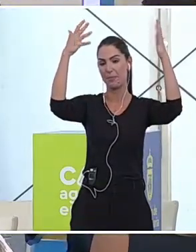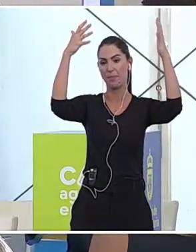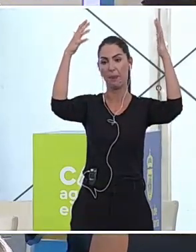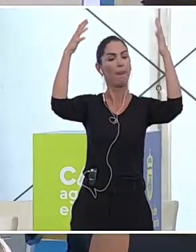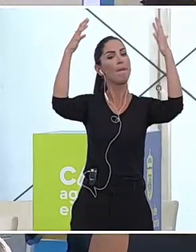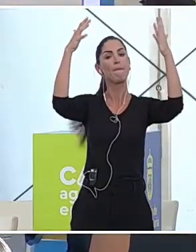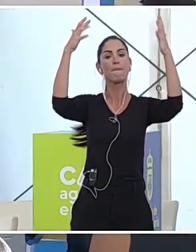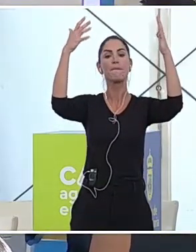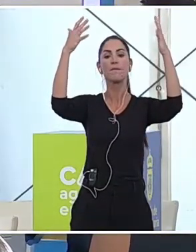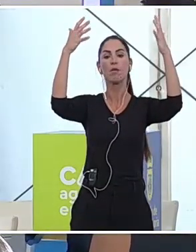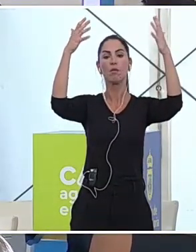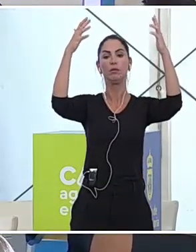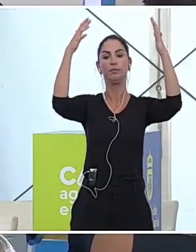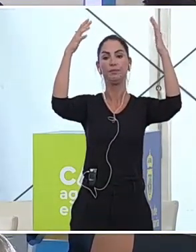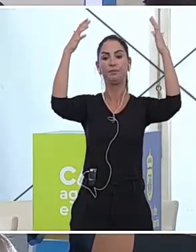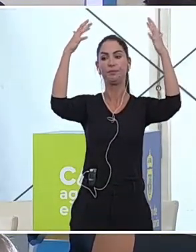Bueno.